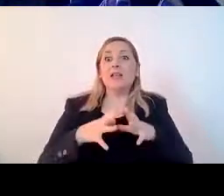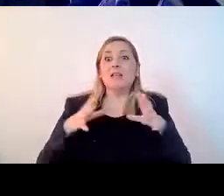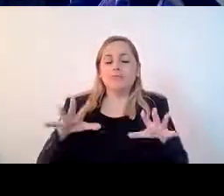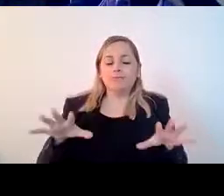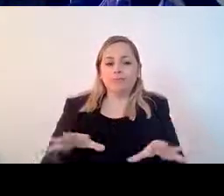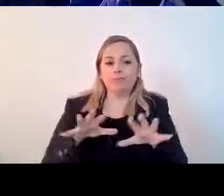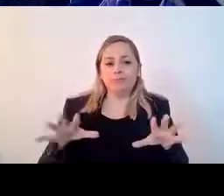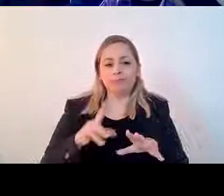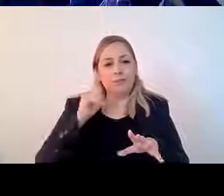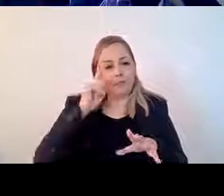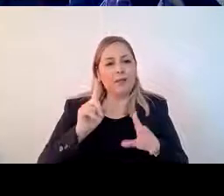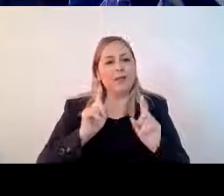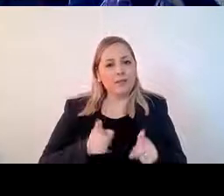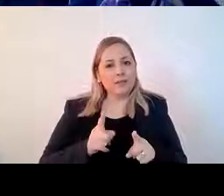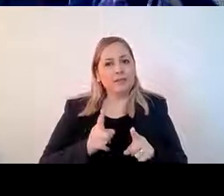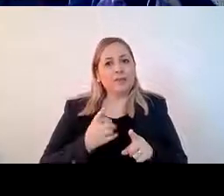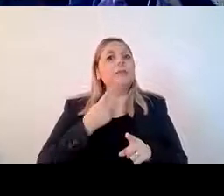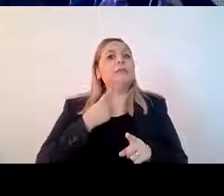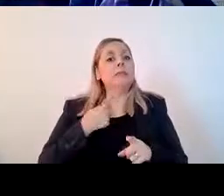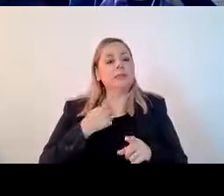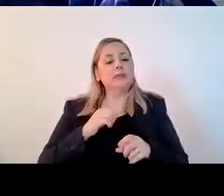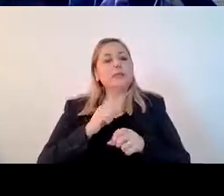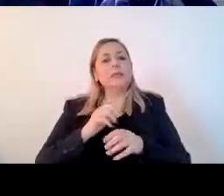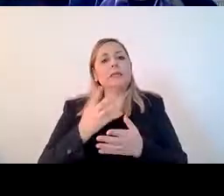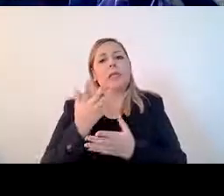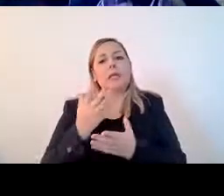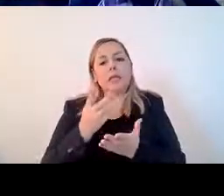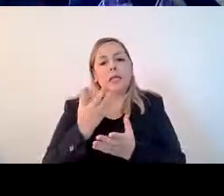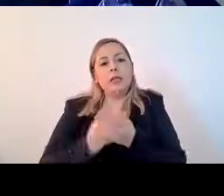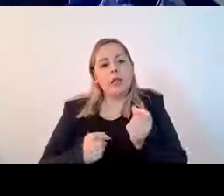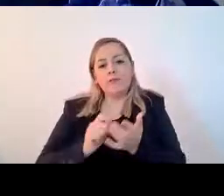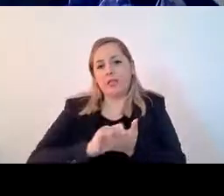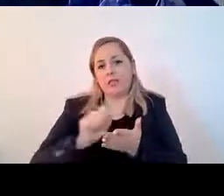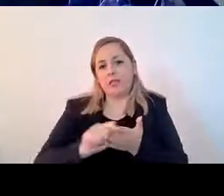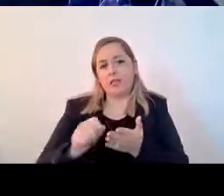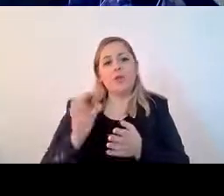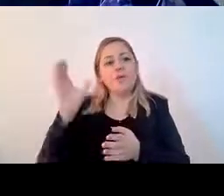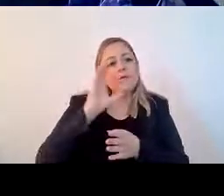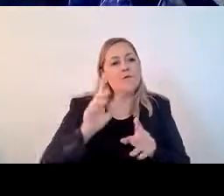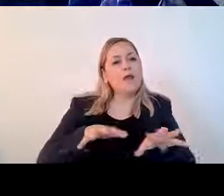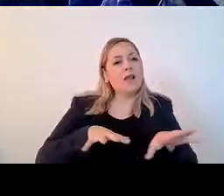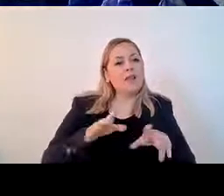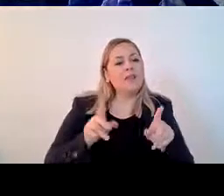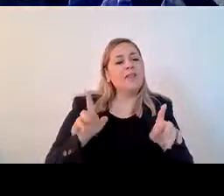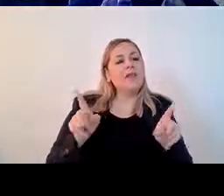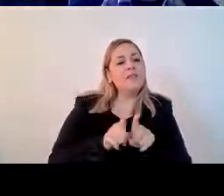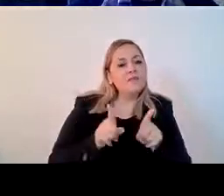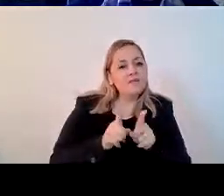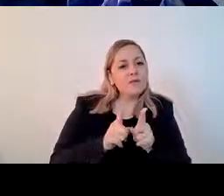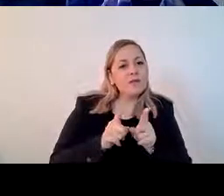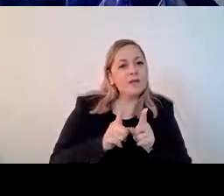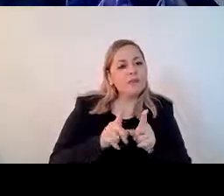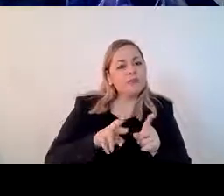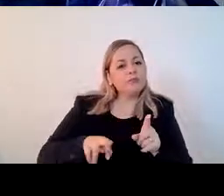esfuerzo para tener algo de interés y terminar sus tareas. Buscan actividades breves, estimulantes,